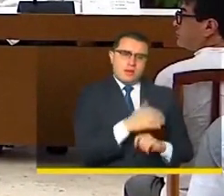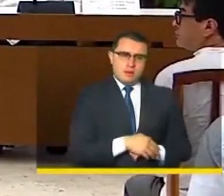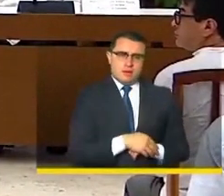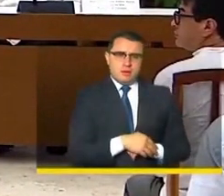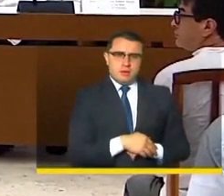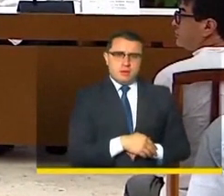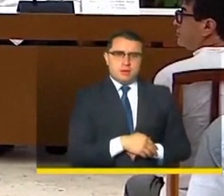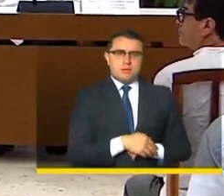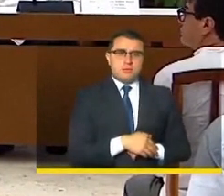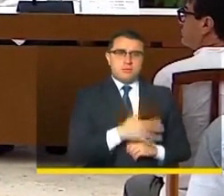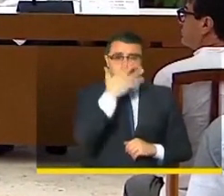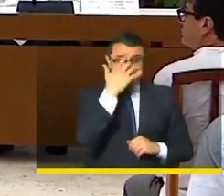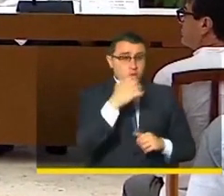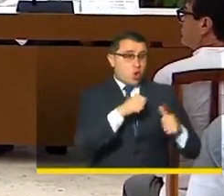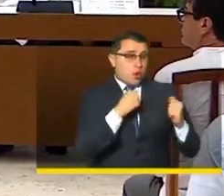de